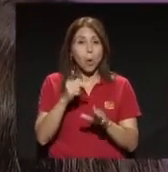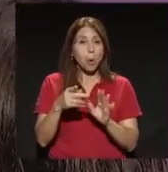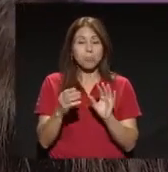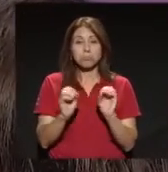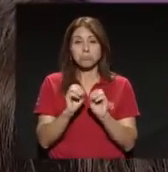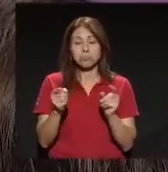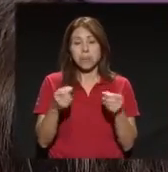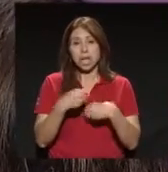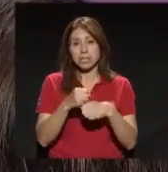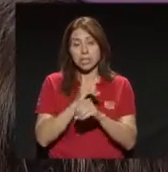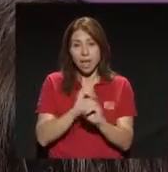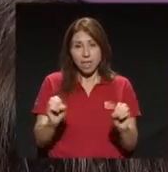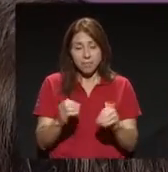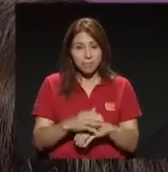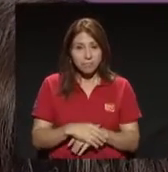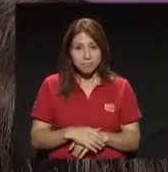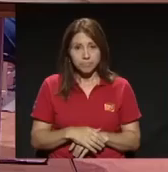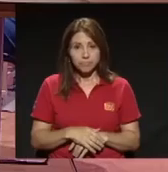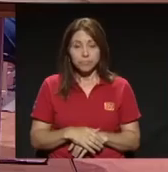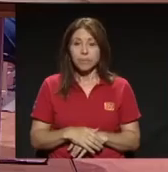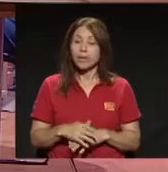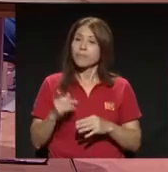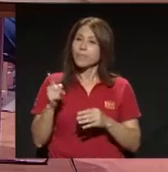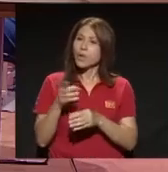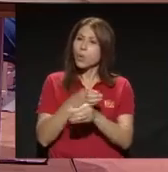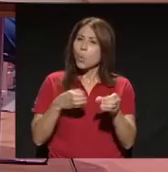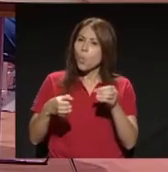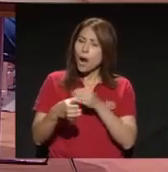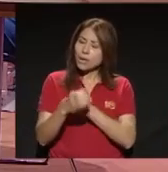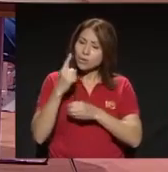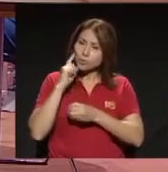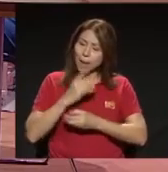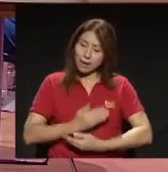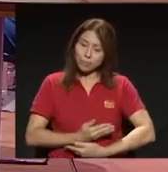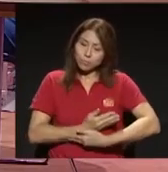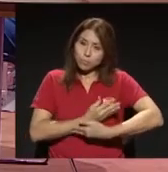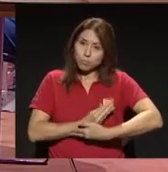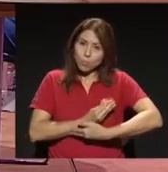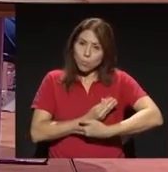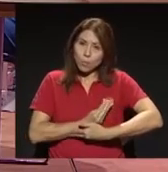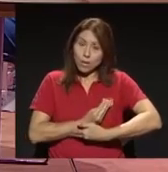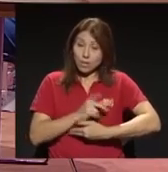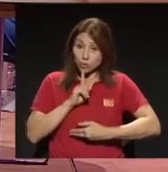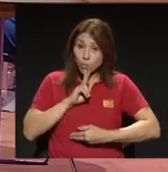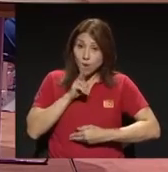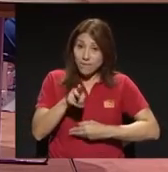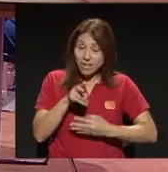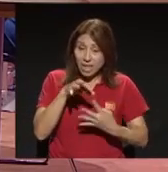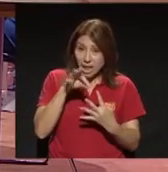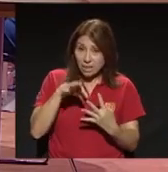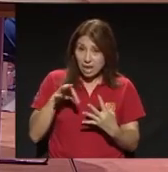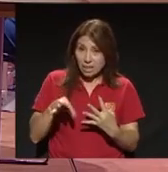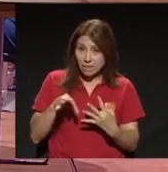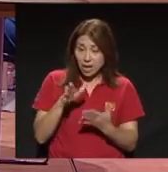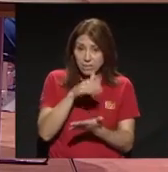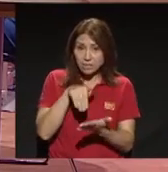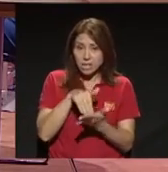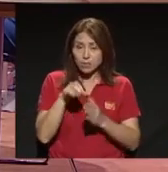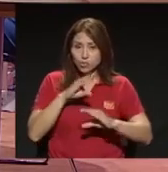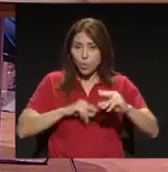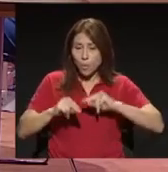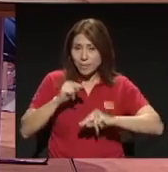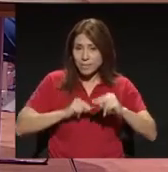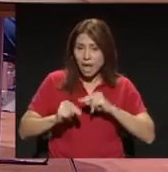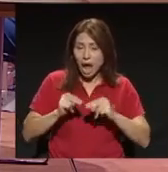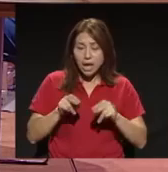despidos los cuartos de lactancia son una verdadera alternativa tanto en los centros comerciales como en